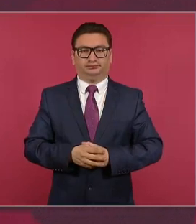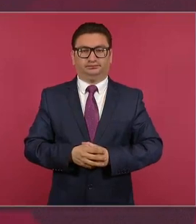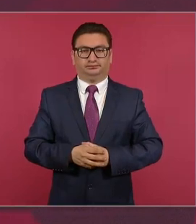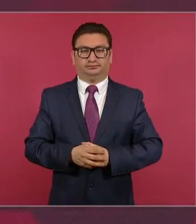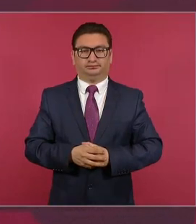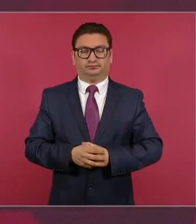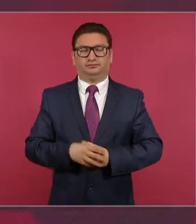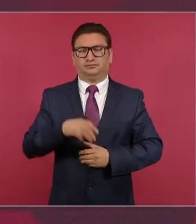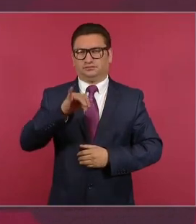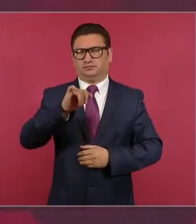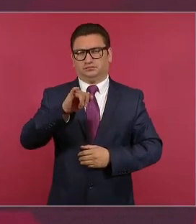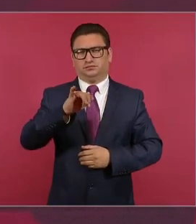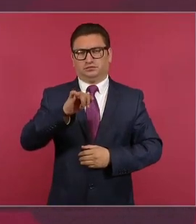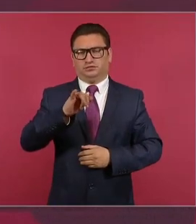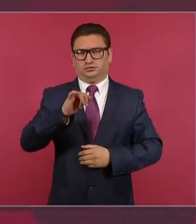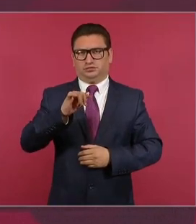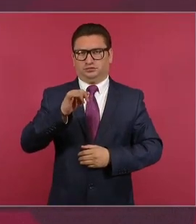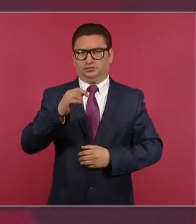Sí,